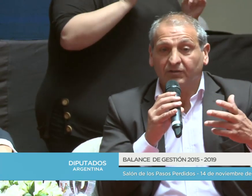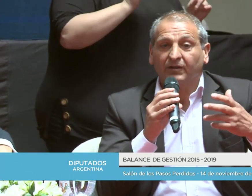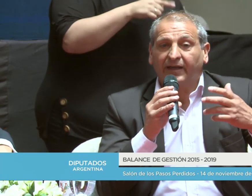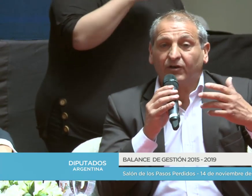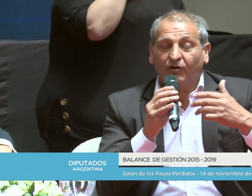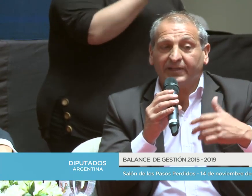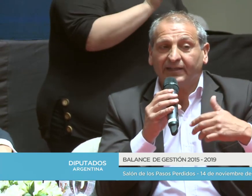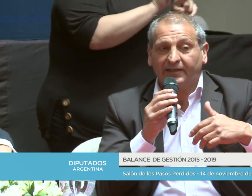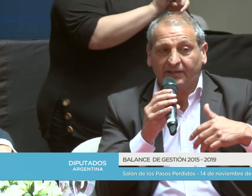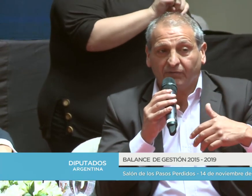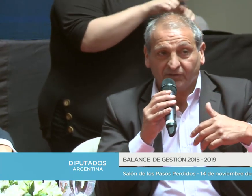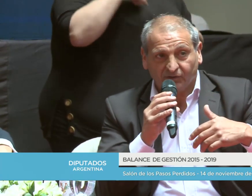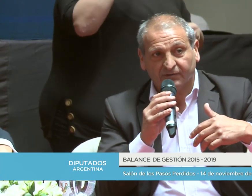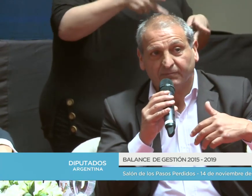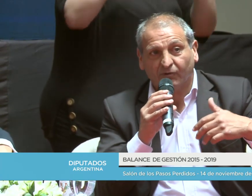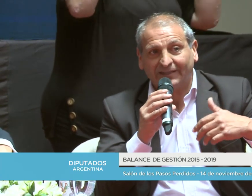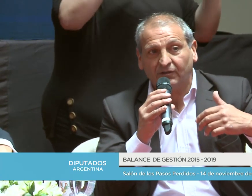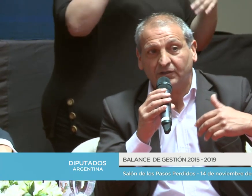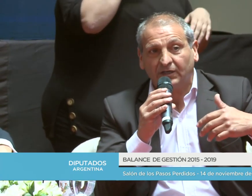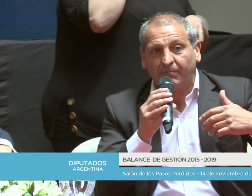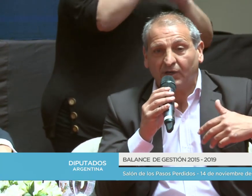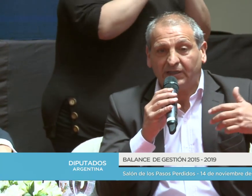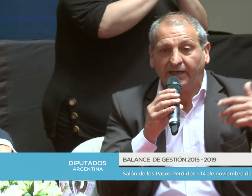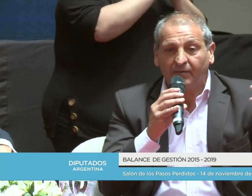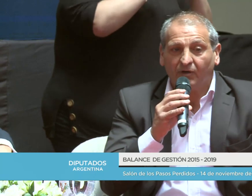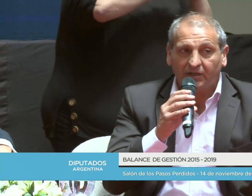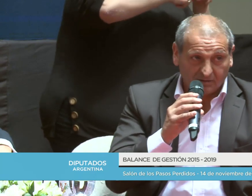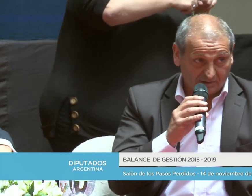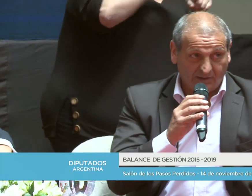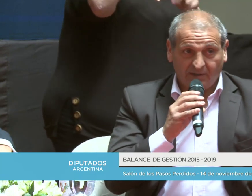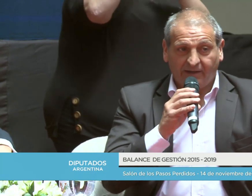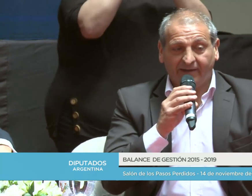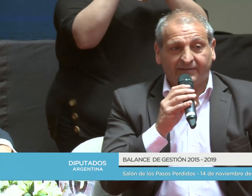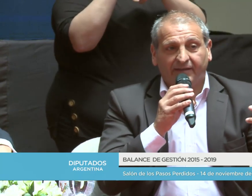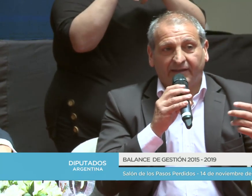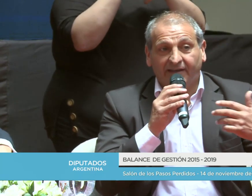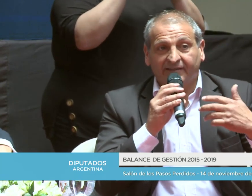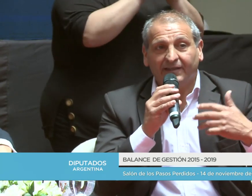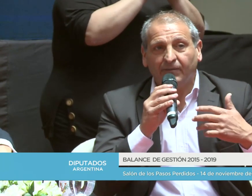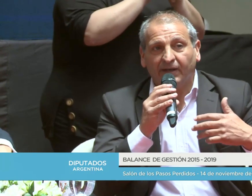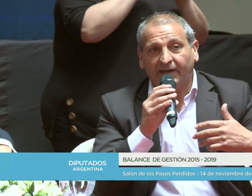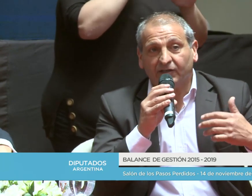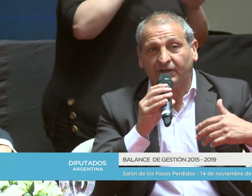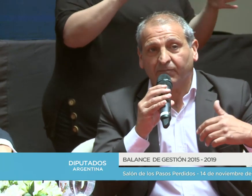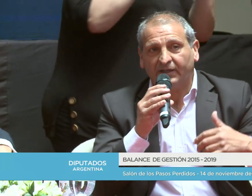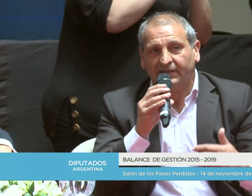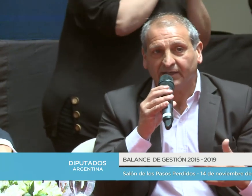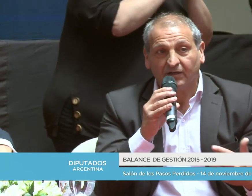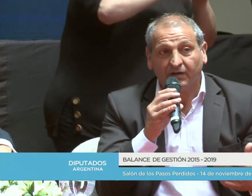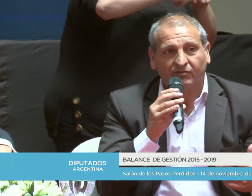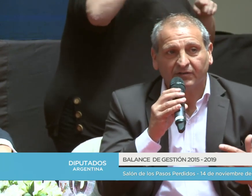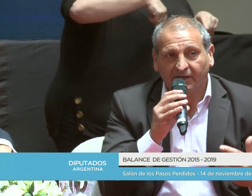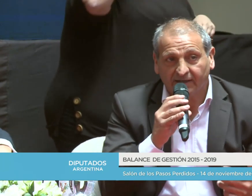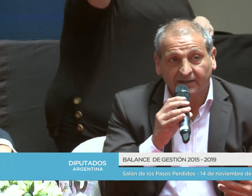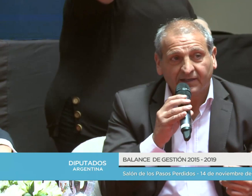Como digo, es concomitante a este edificio. Por lo tanto, la historia política del Molino es inescindible de la historia política